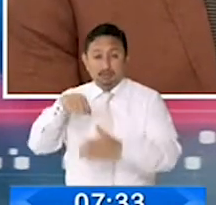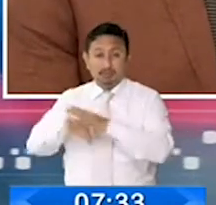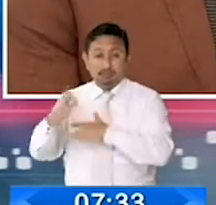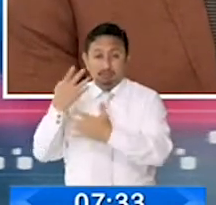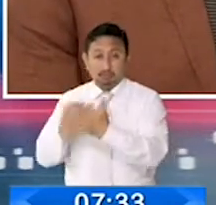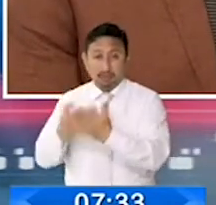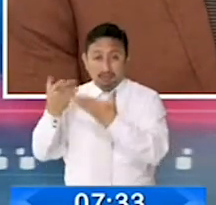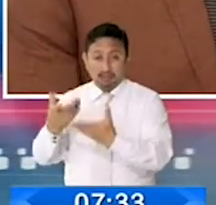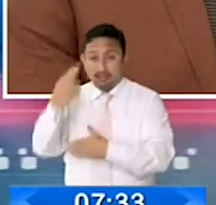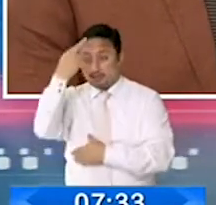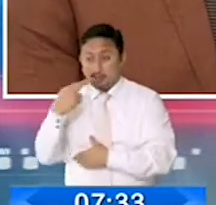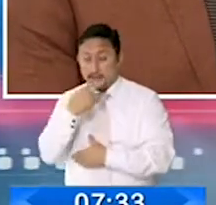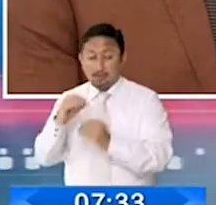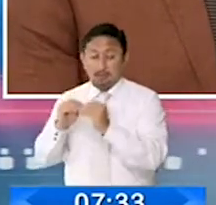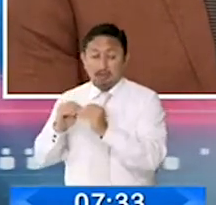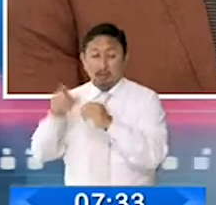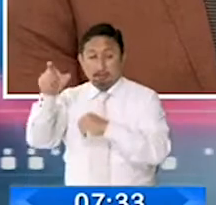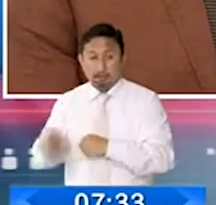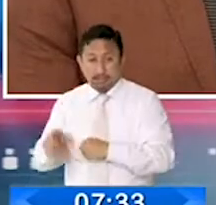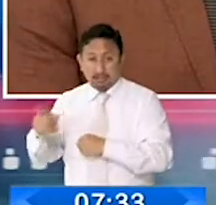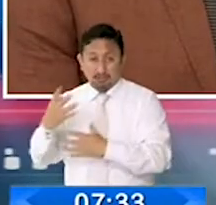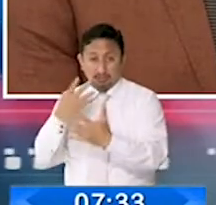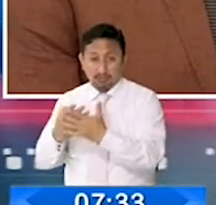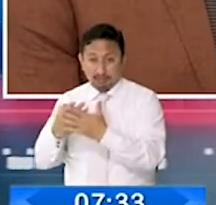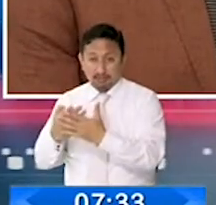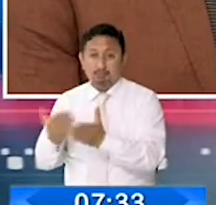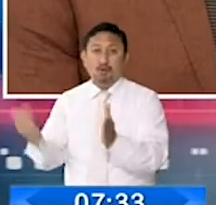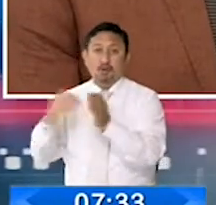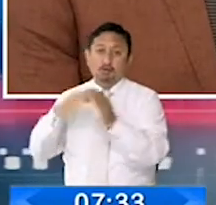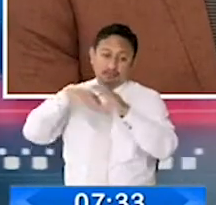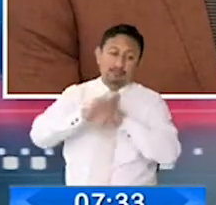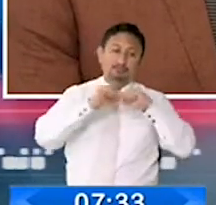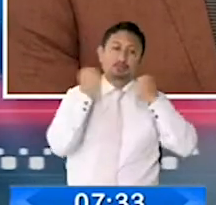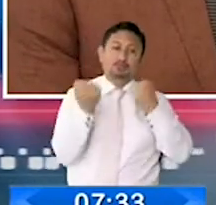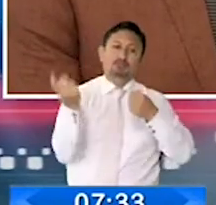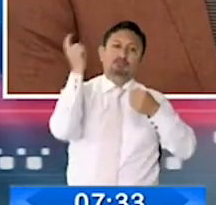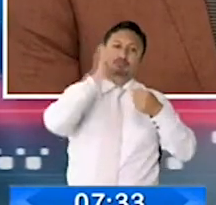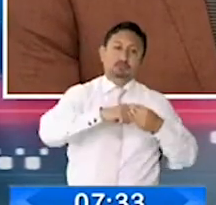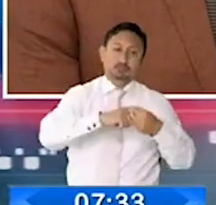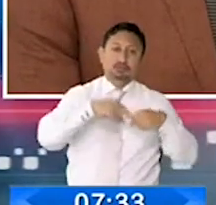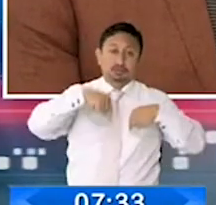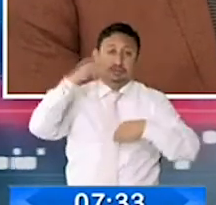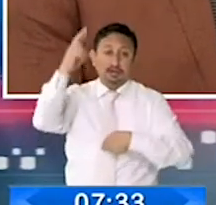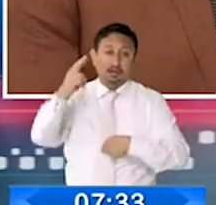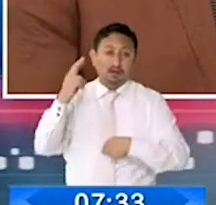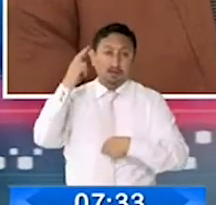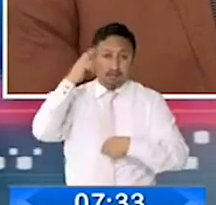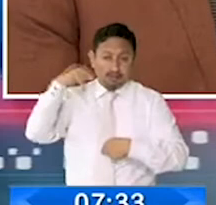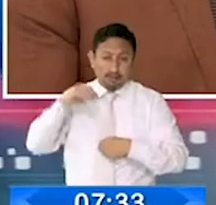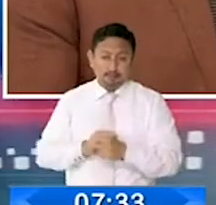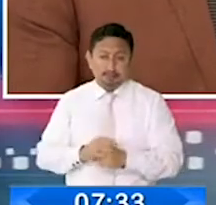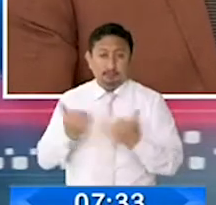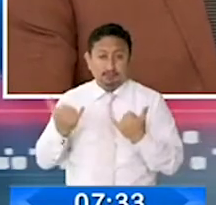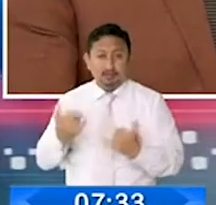la reincorporación de las personas condenadas a la sociedad. Entonces, en eso hay que reflexionar y hacerlo realidad. Esos